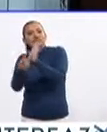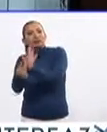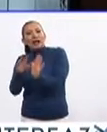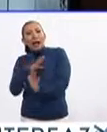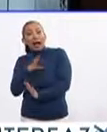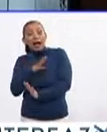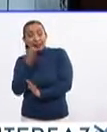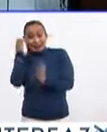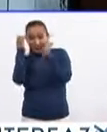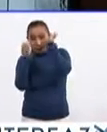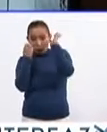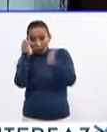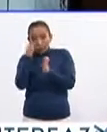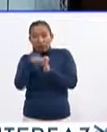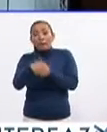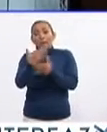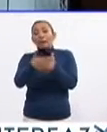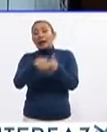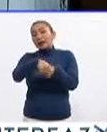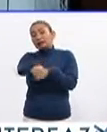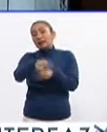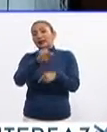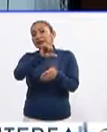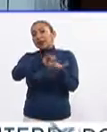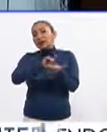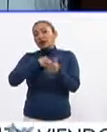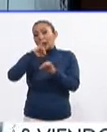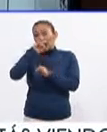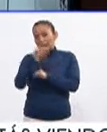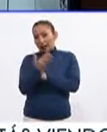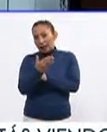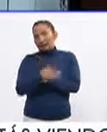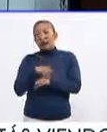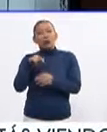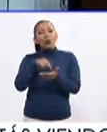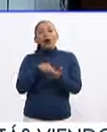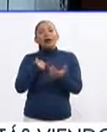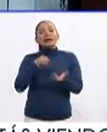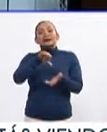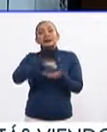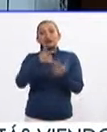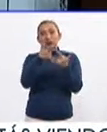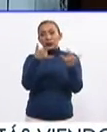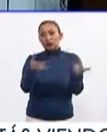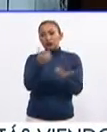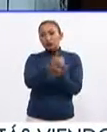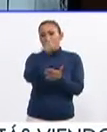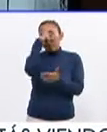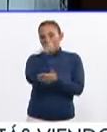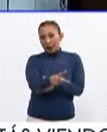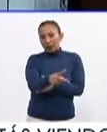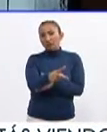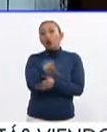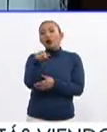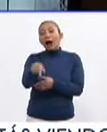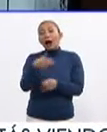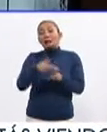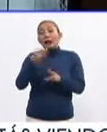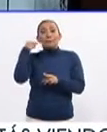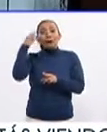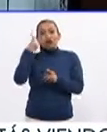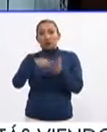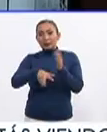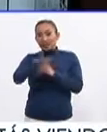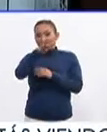vigente. La exhibición estará expuesta en el Centro de la Imagen, ubicado en el Centro Histórico de la Ciudad de México hasta marzo